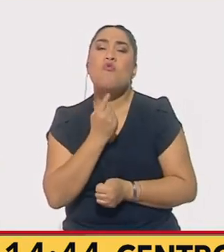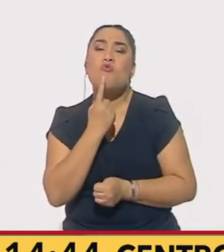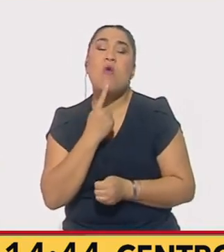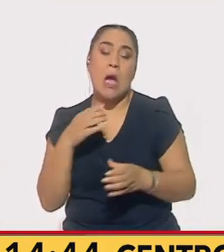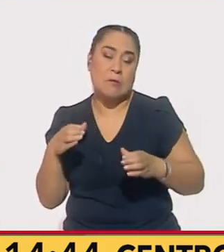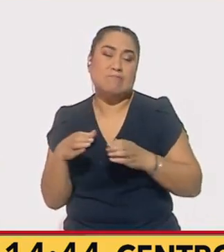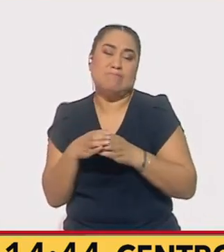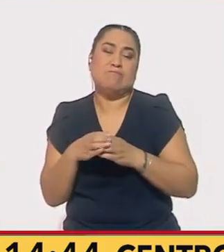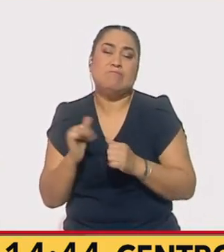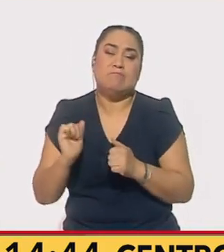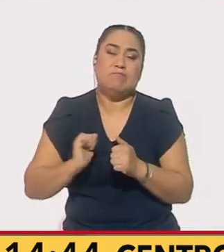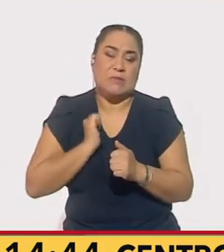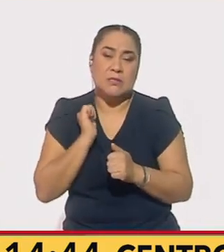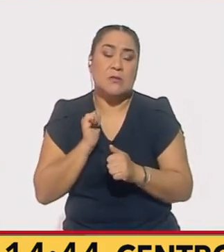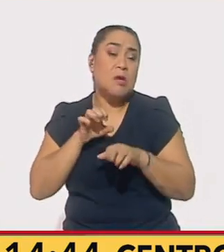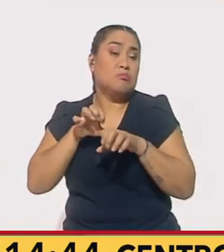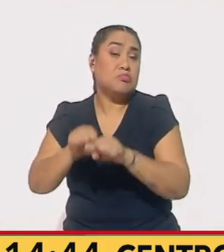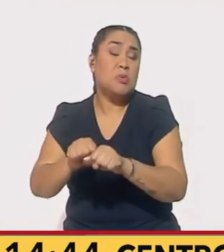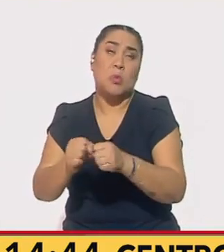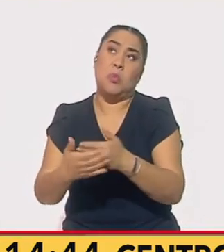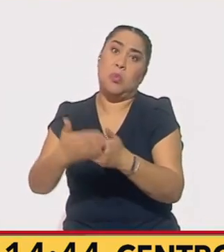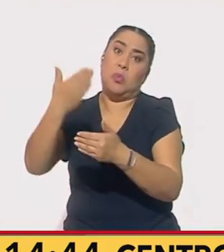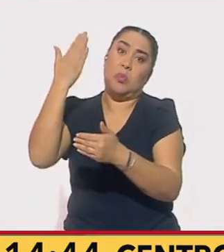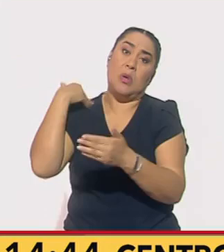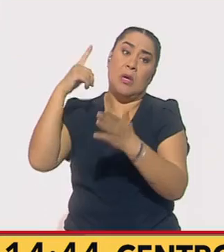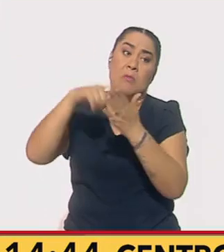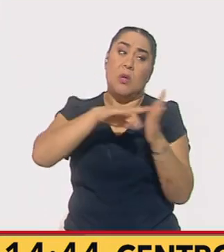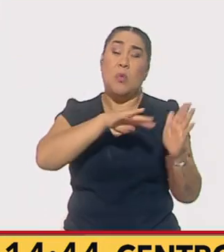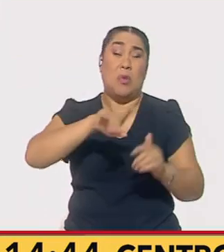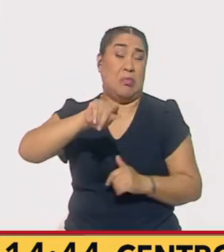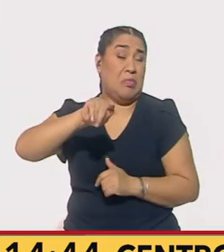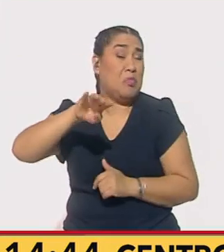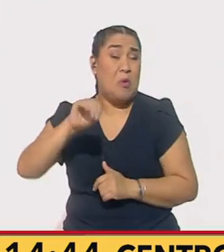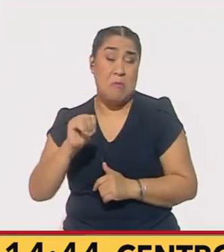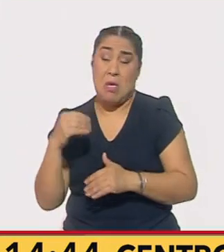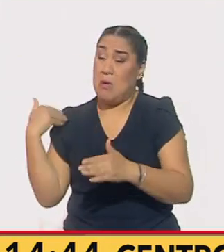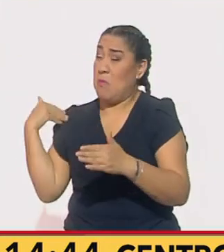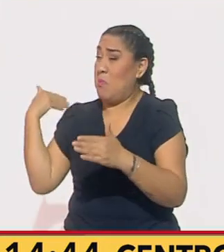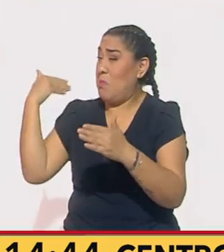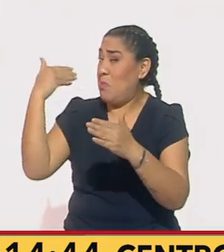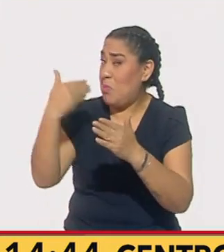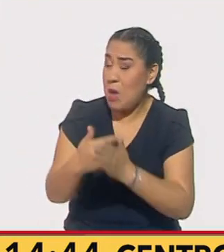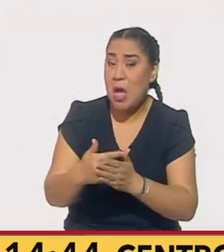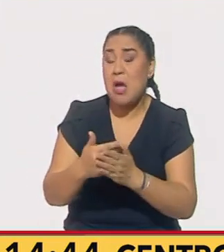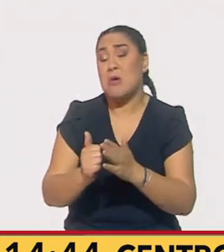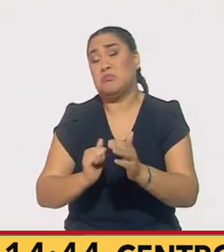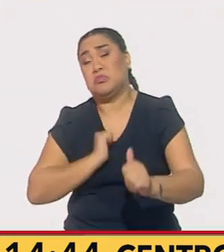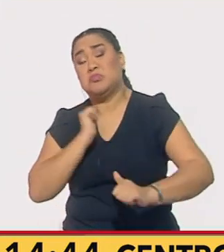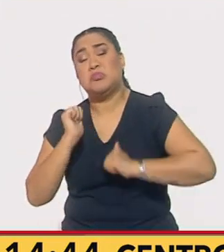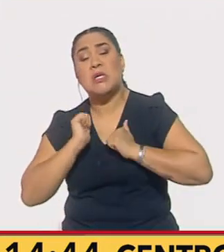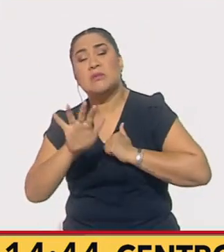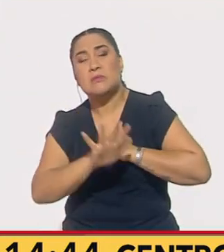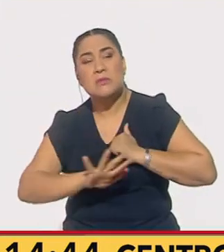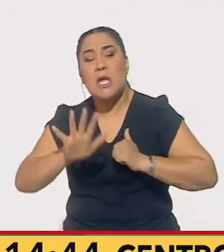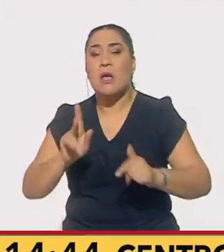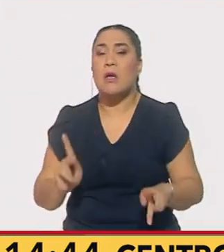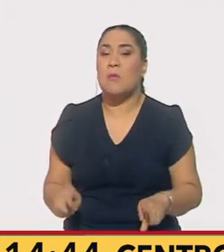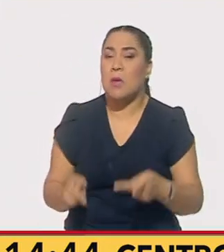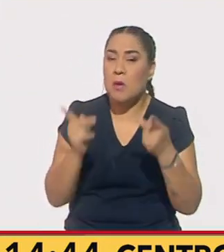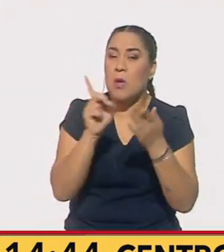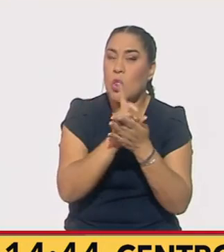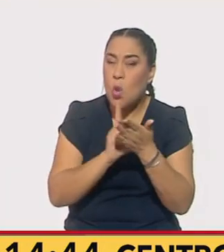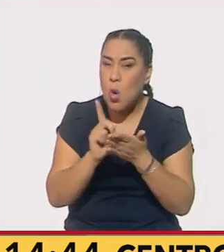que ha echado raíces desde el año de 1979 hasta nuestros días y se ha dedicado al narcotráfico, a